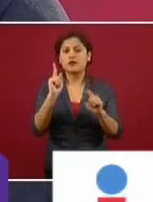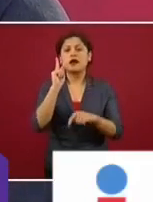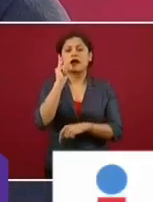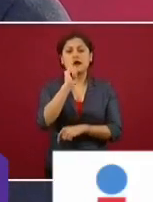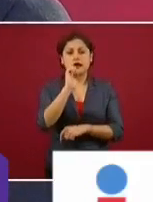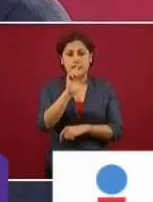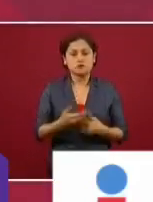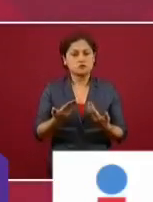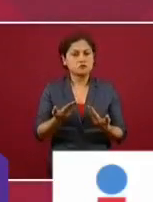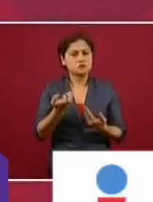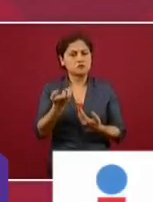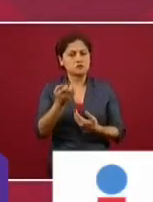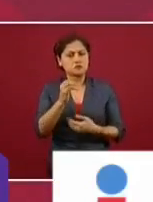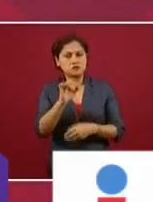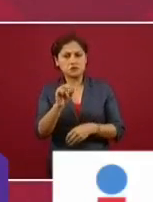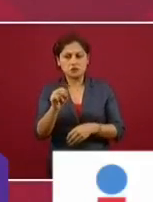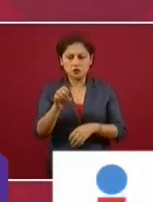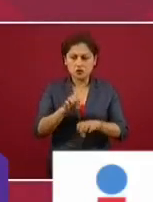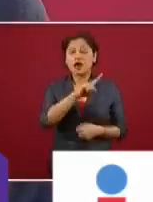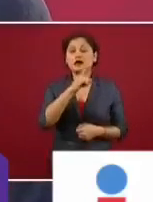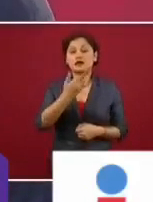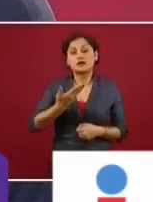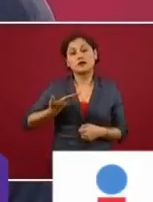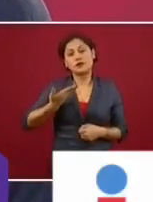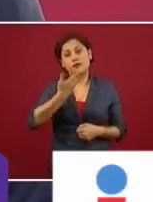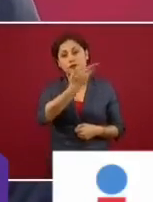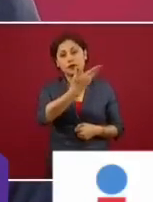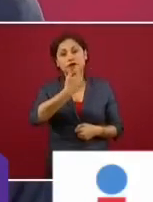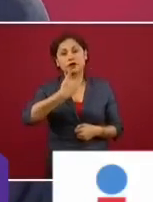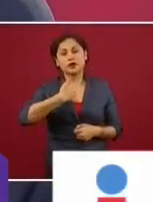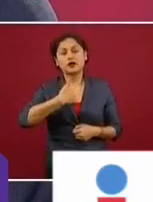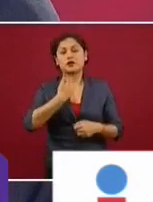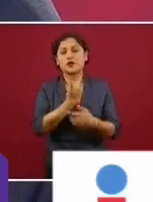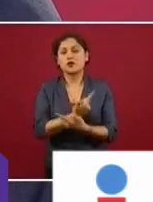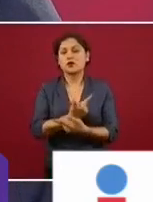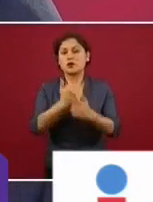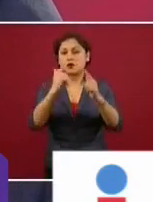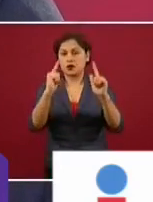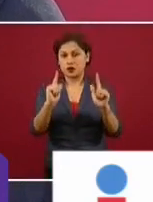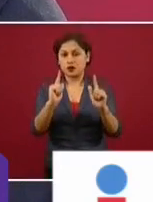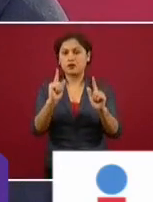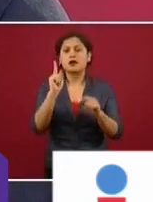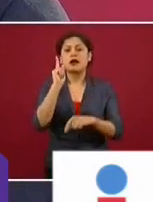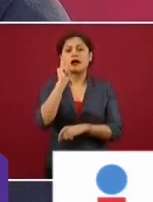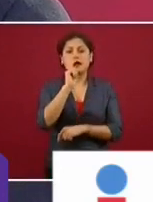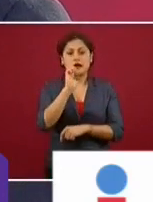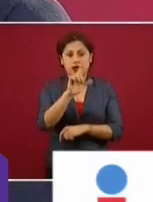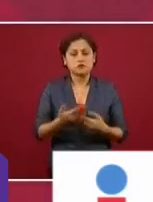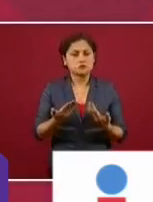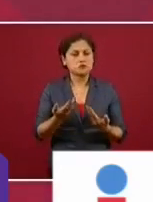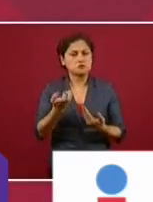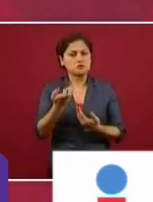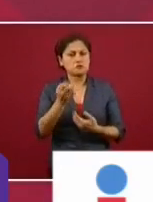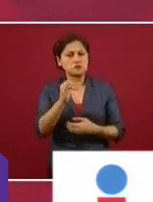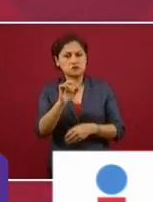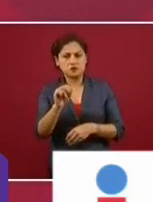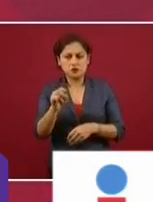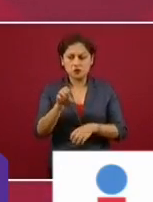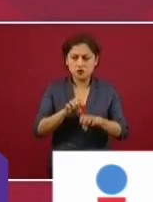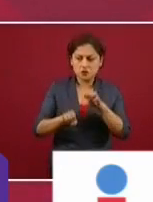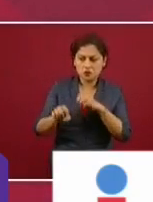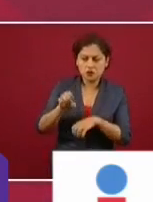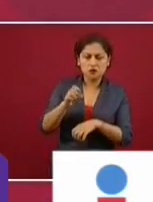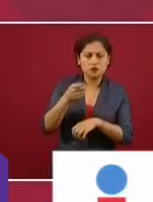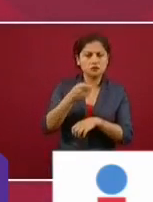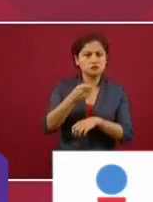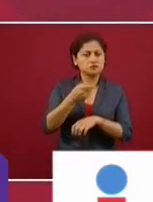solamente 2.4 por ciento este año la tasa más baja desde 2009 e inferior en la previsión de una